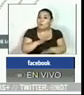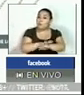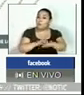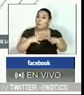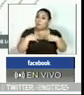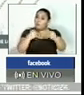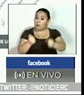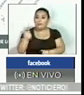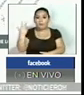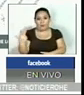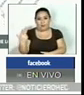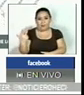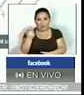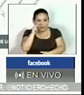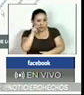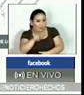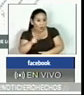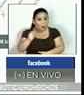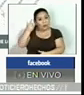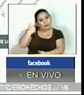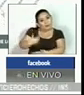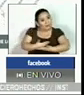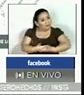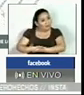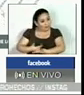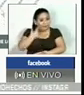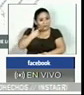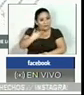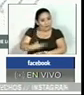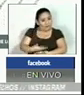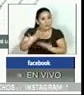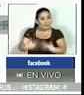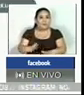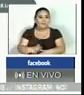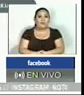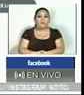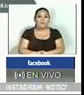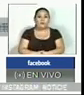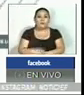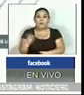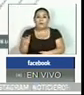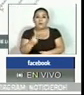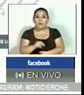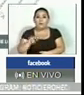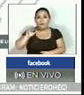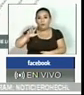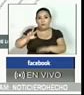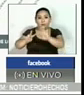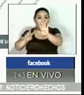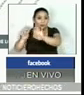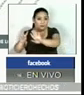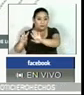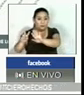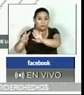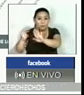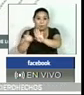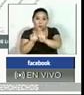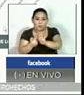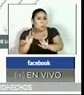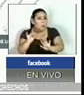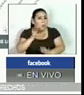el bebé que les mostrábamos al inicio del programa. Los casos, ¿cómo se encuentran? Tenemos 377 personas